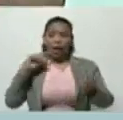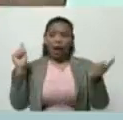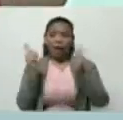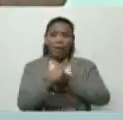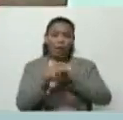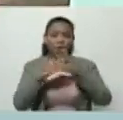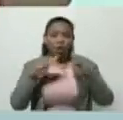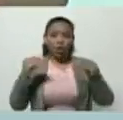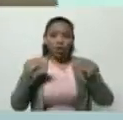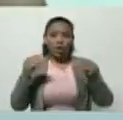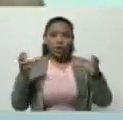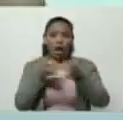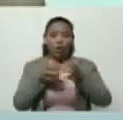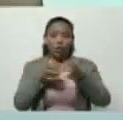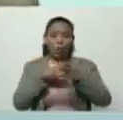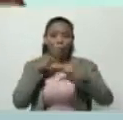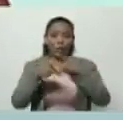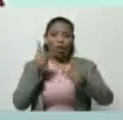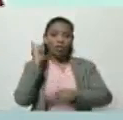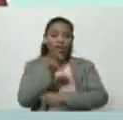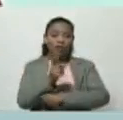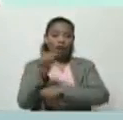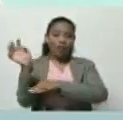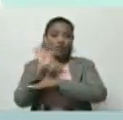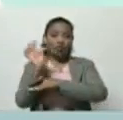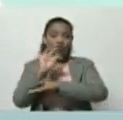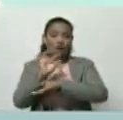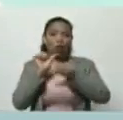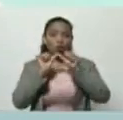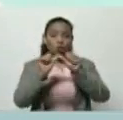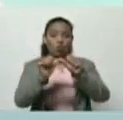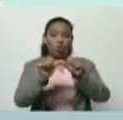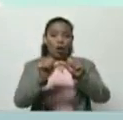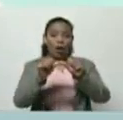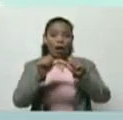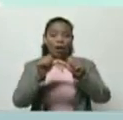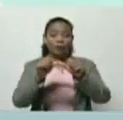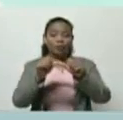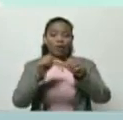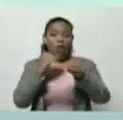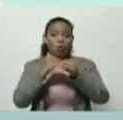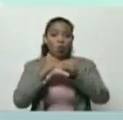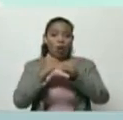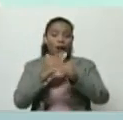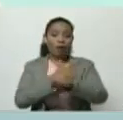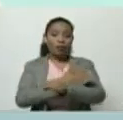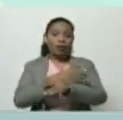partido debe seguir funcionando como funciona un partido revolucionario.